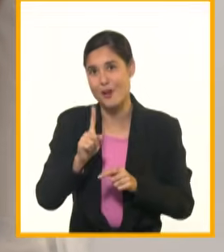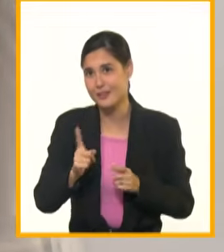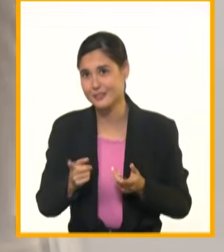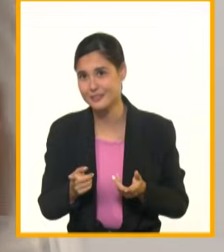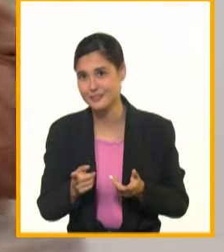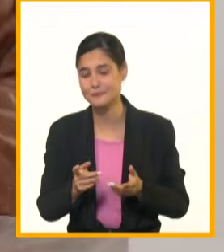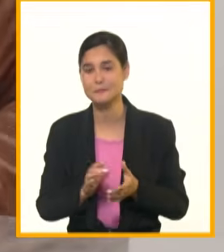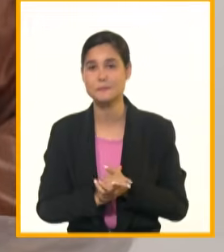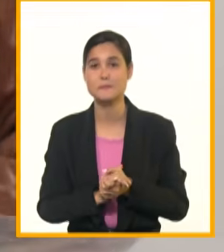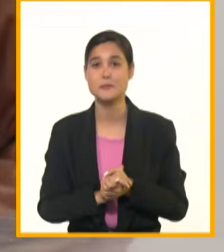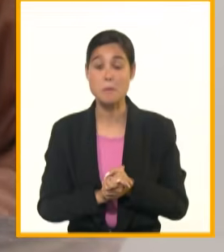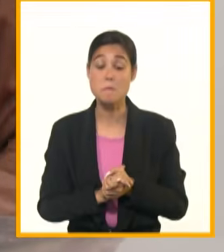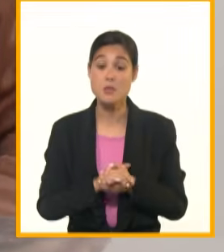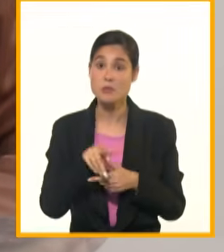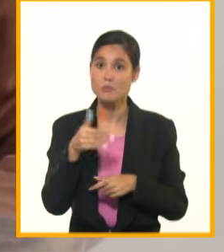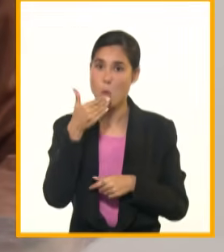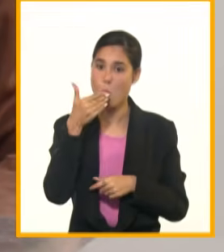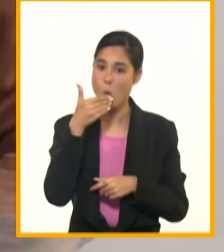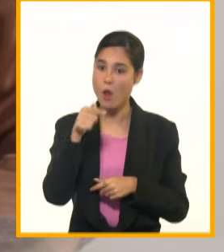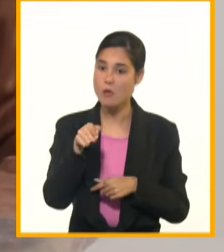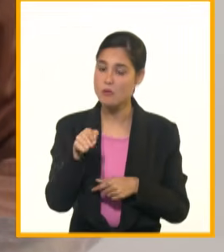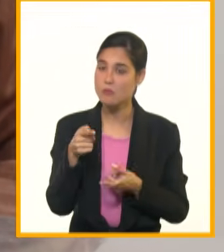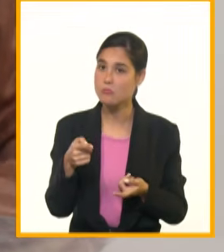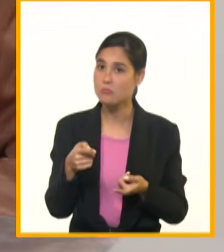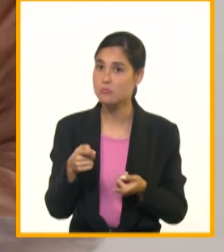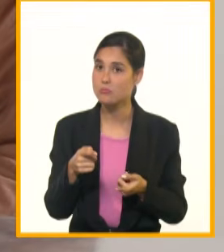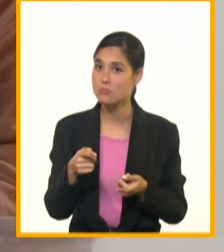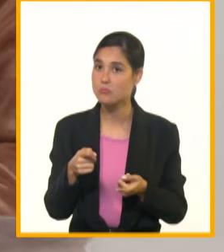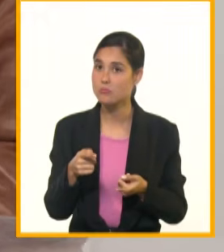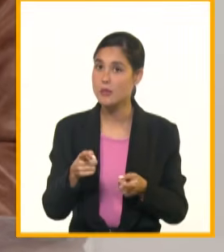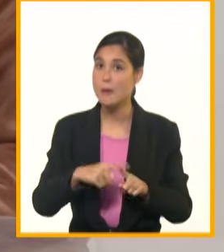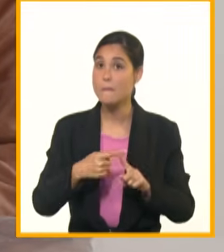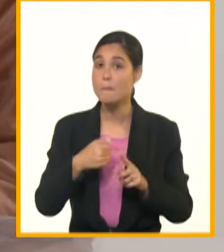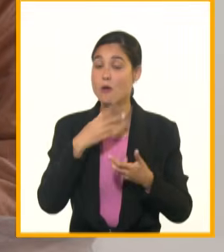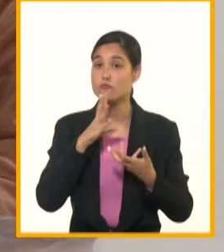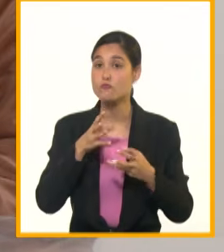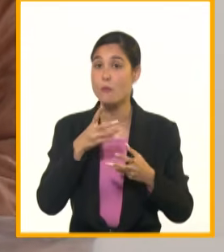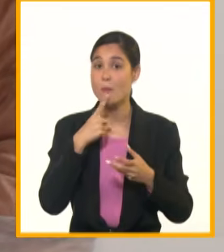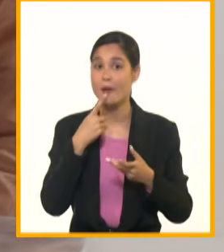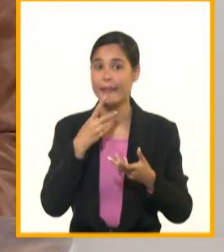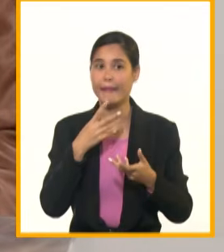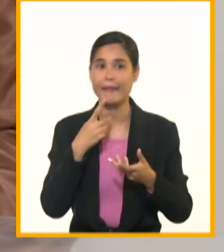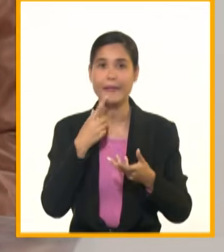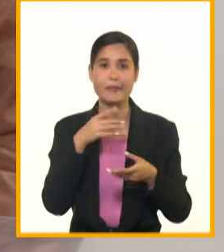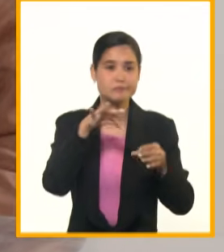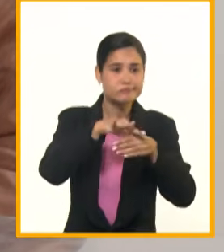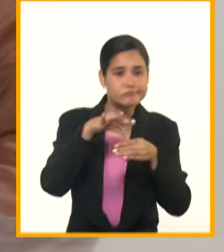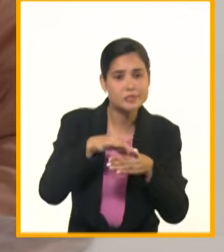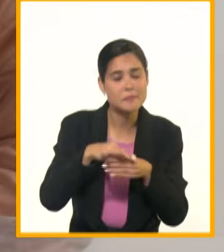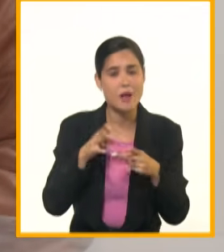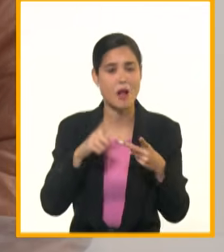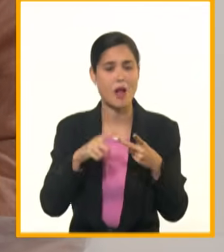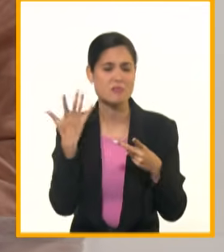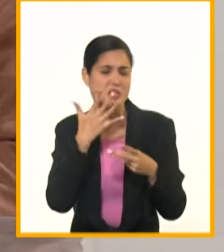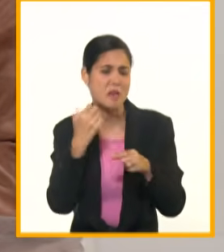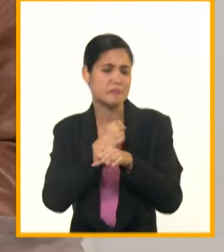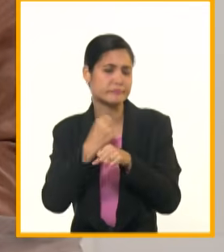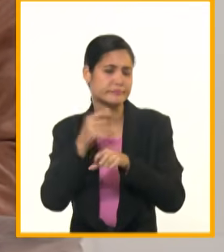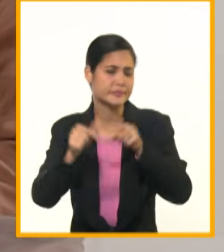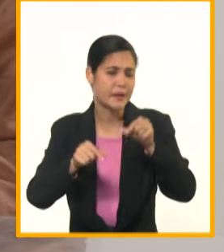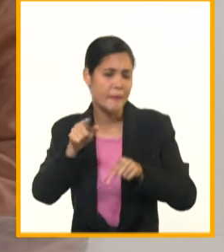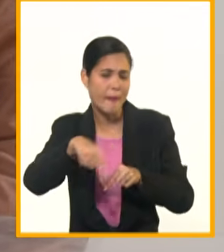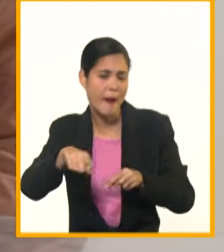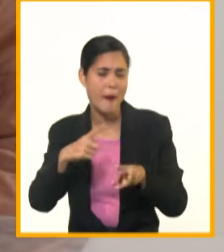pero muy fuerte en la infraestructura agrícola que tiene y sobre todo en los productores que tiene en la